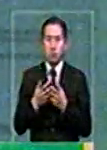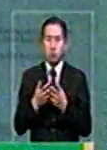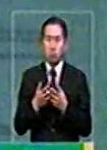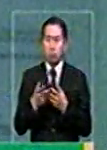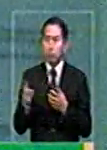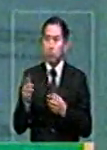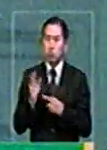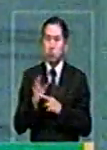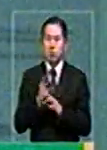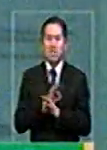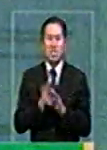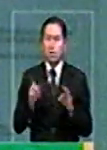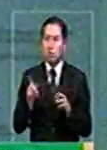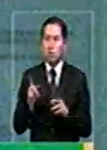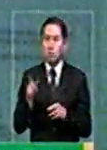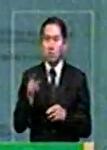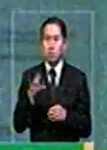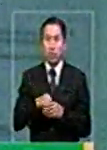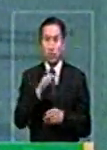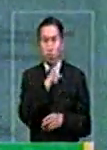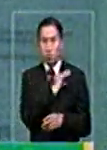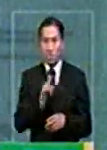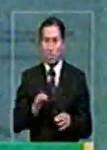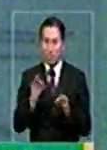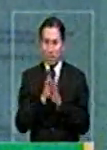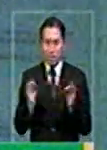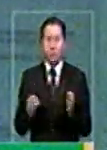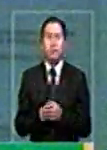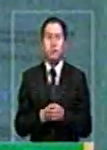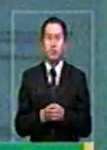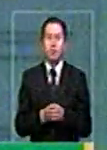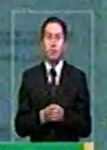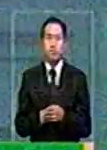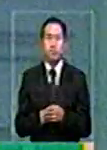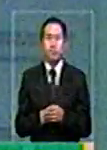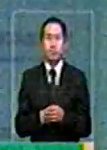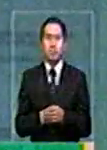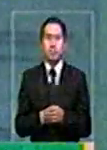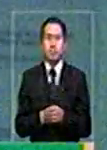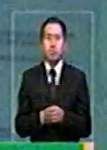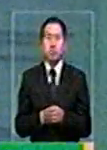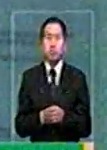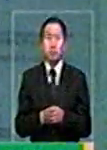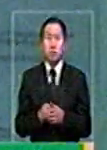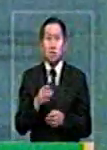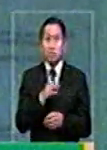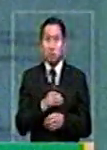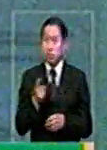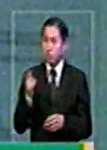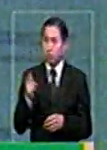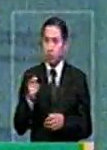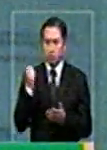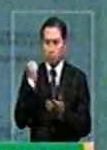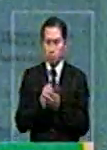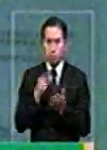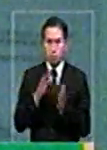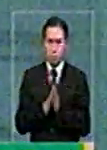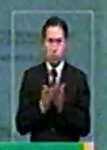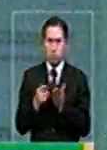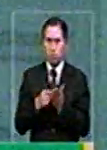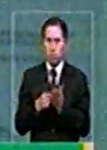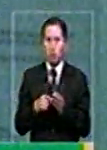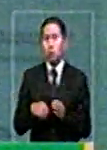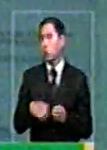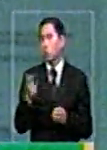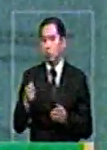ingerente a la empresa ante el consejo. Y no solamente es este poder, también existe el